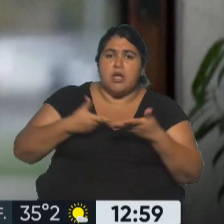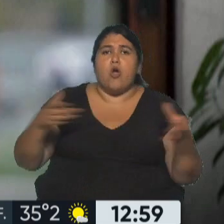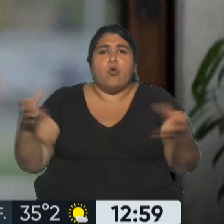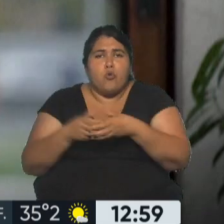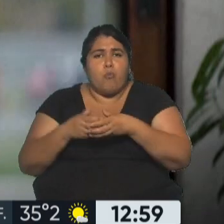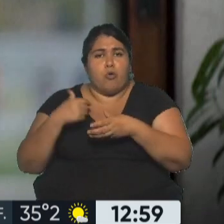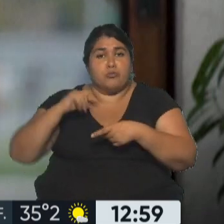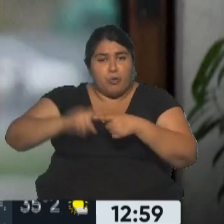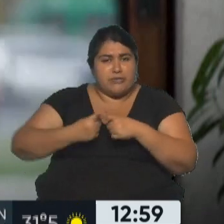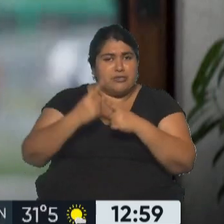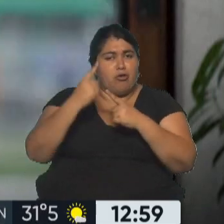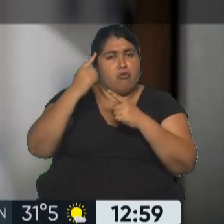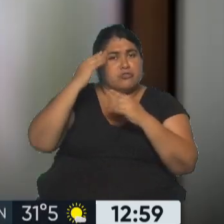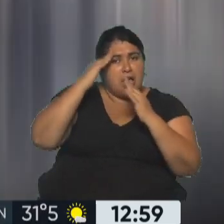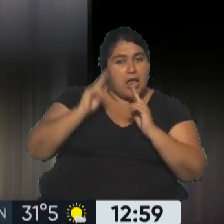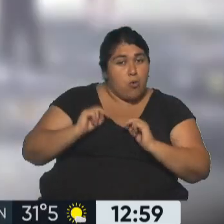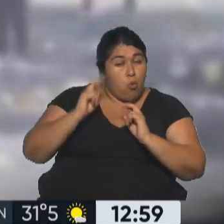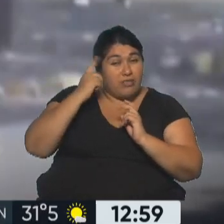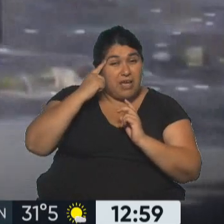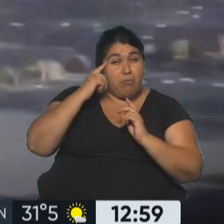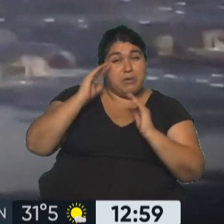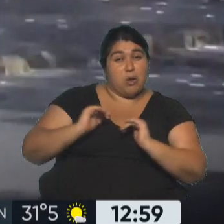igual que nosotros y también con la sociedad.